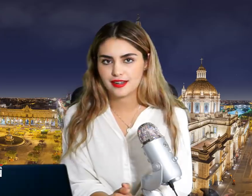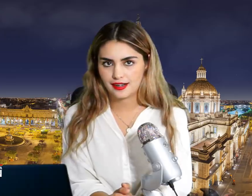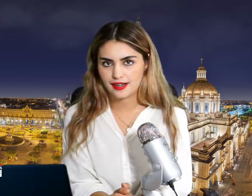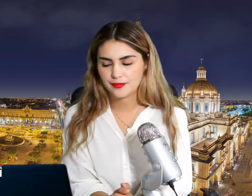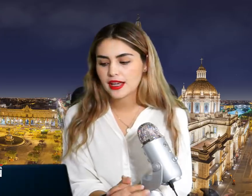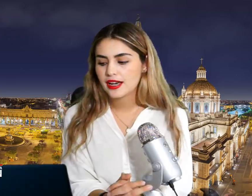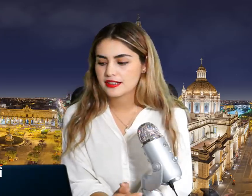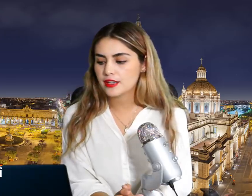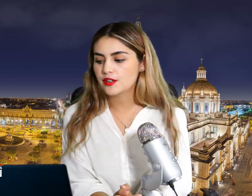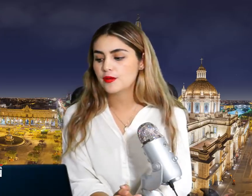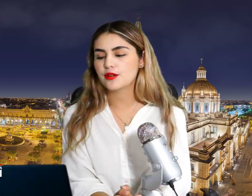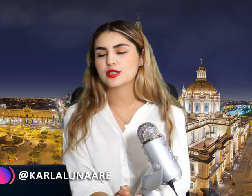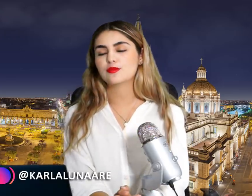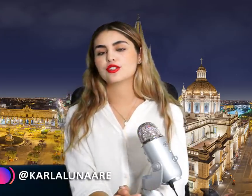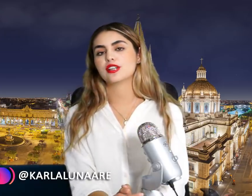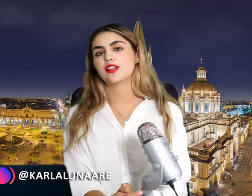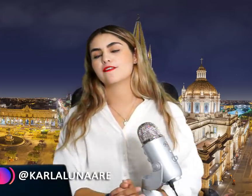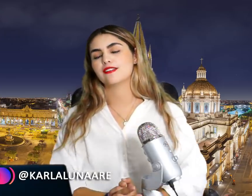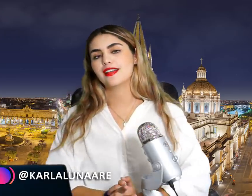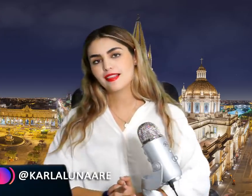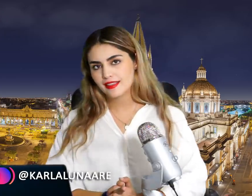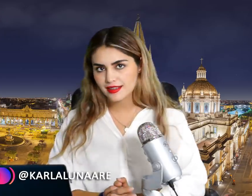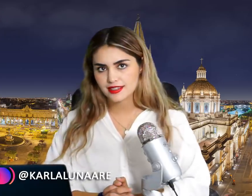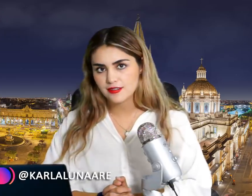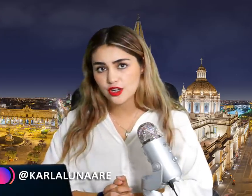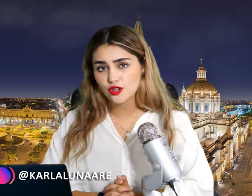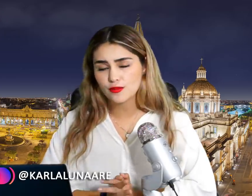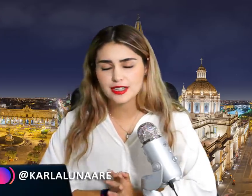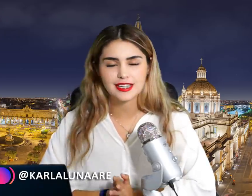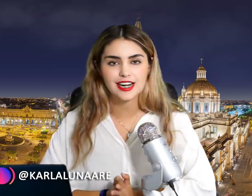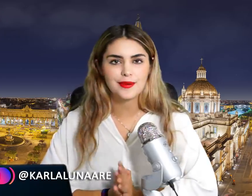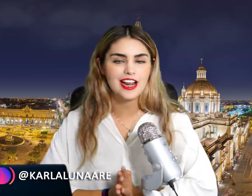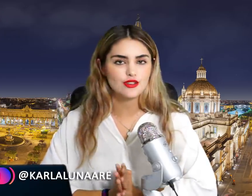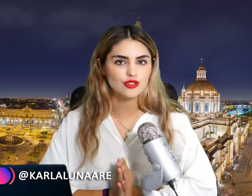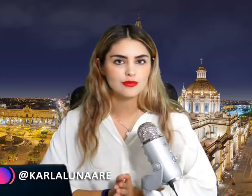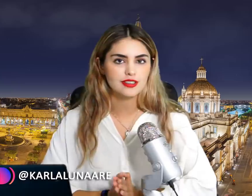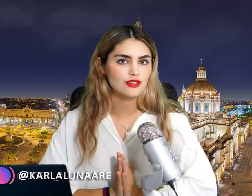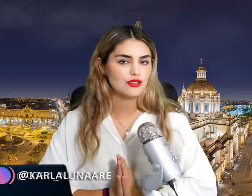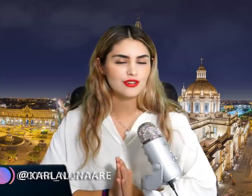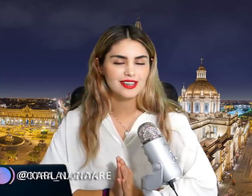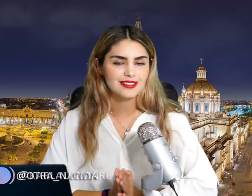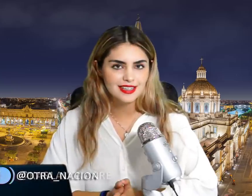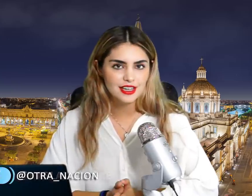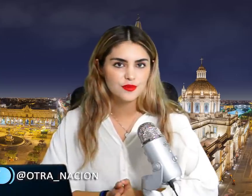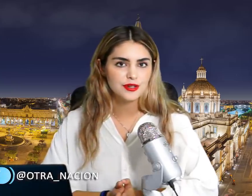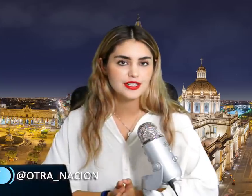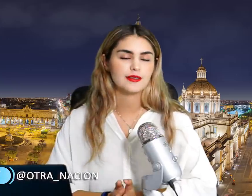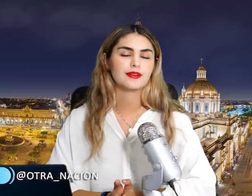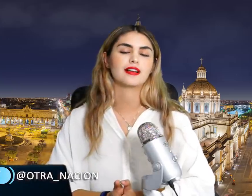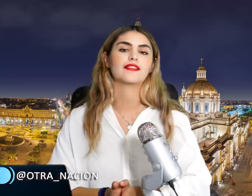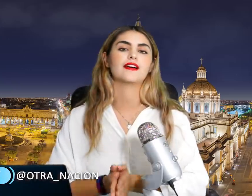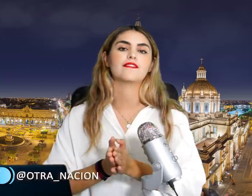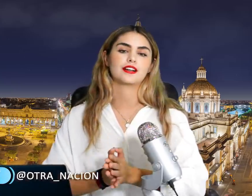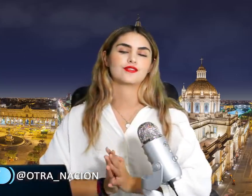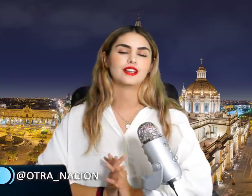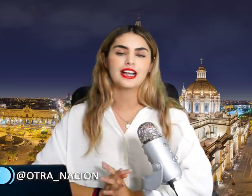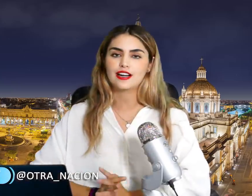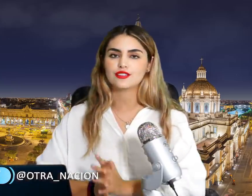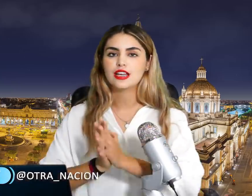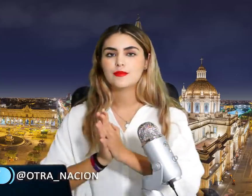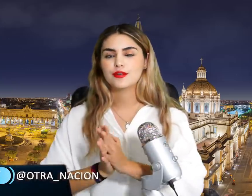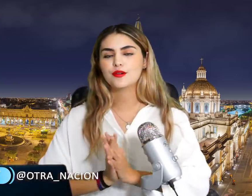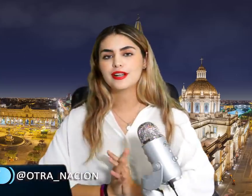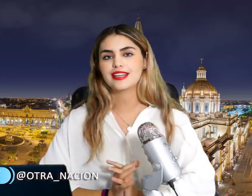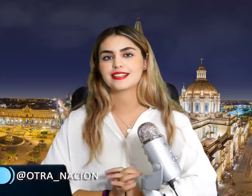lista negra. Así que bueno, amigos, hemos llegado al final de este video. No olvides dejarme en los comentarios lo que sea que opinas, que a mí me encanta verlos y